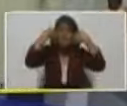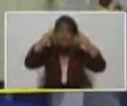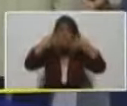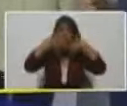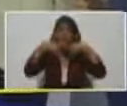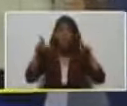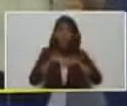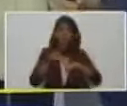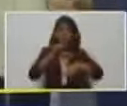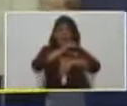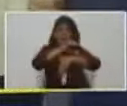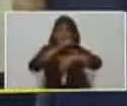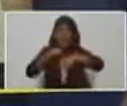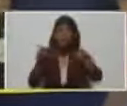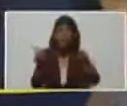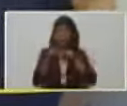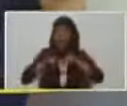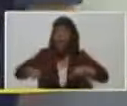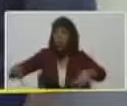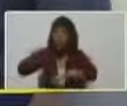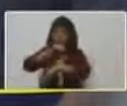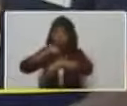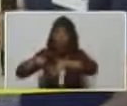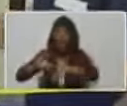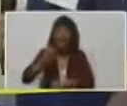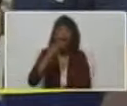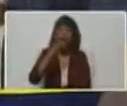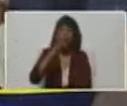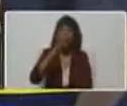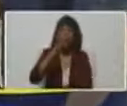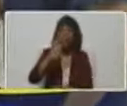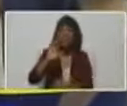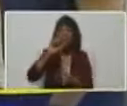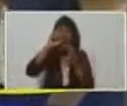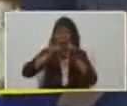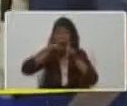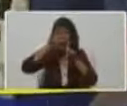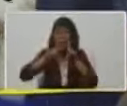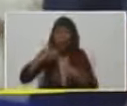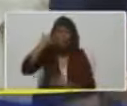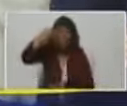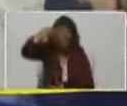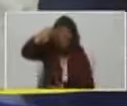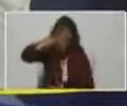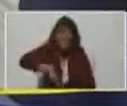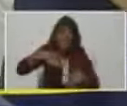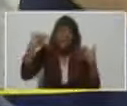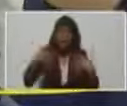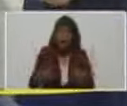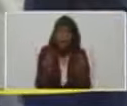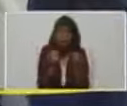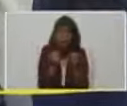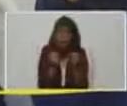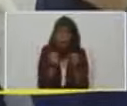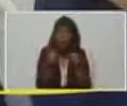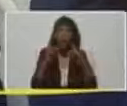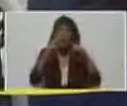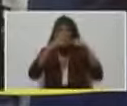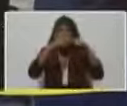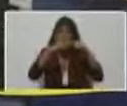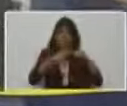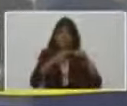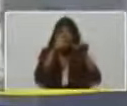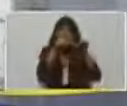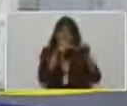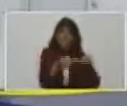de un quirófano. Debe estar a 14 grados. ¿Un área especial? No, aquí van a estar hospitalizados los pacientes